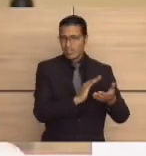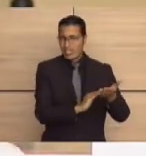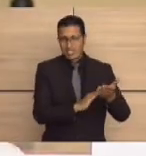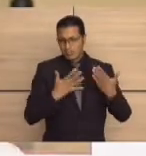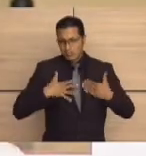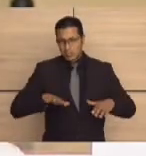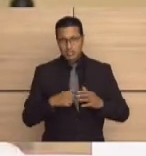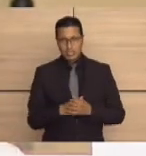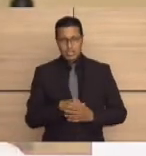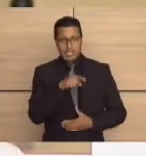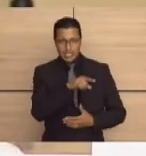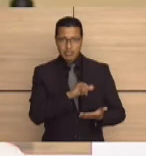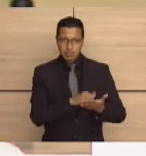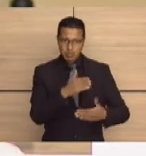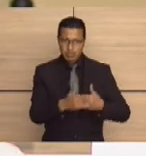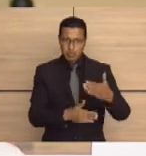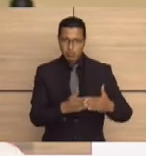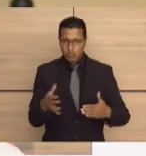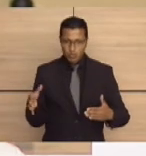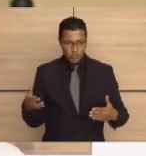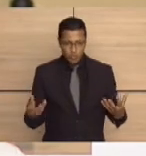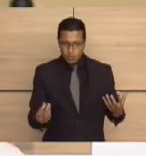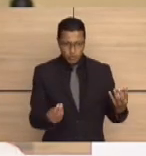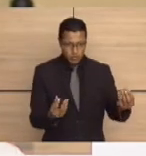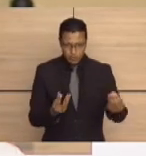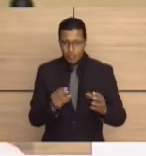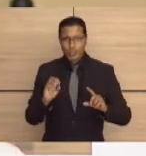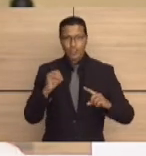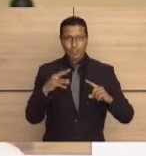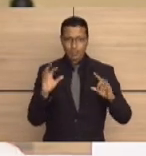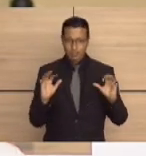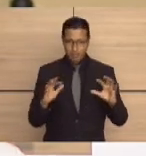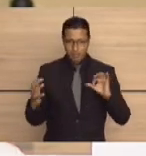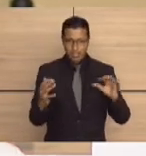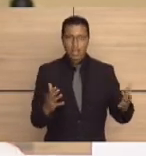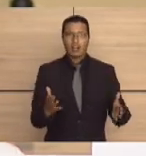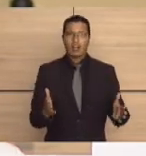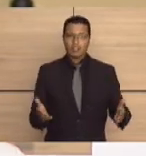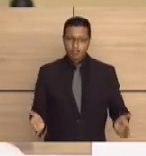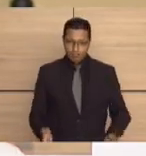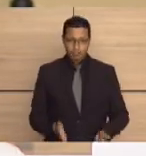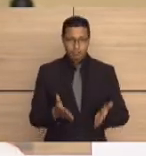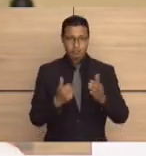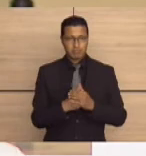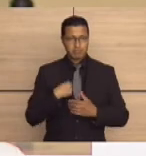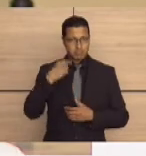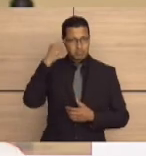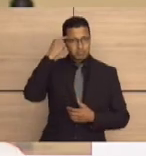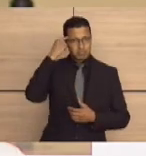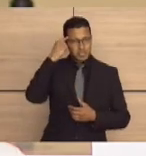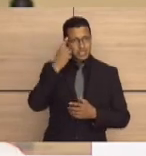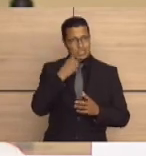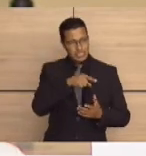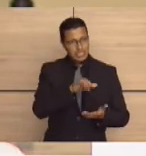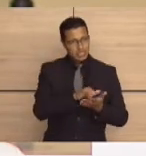Y de esta forma, uniéndonos, creando este tipo de entornos, se pudo generar esto. Entonces, yo pienso que debemos